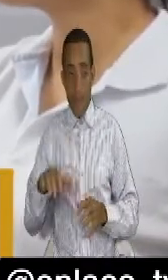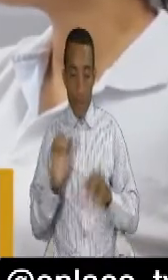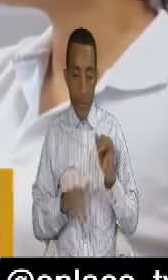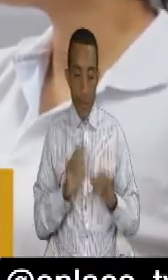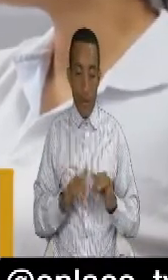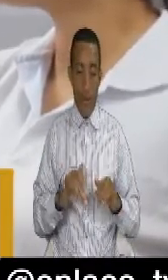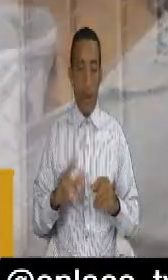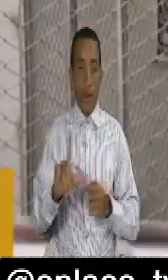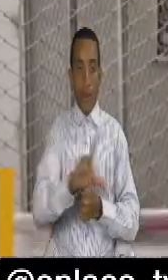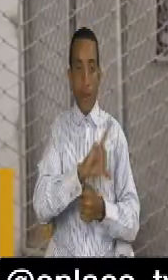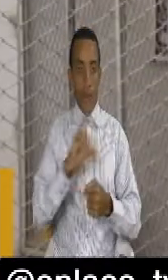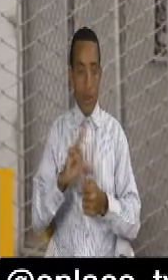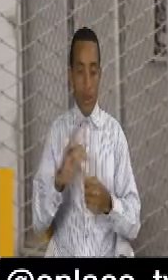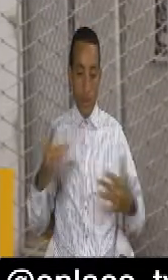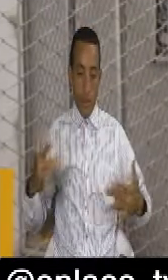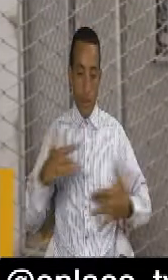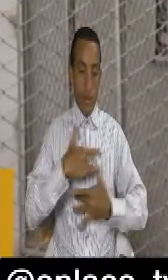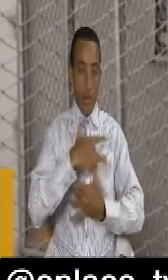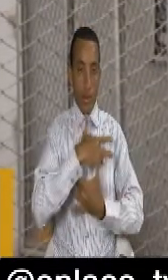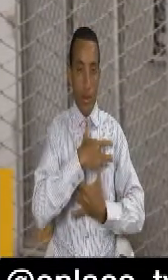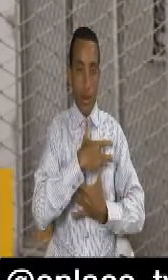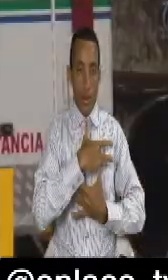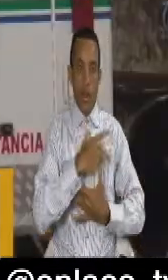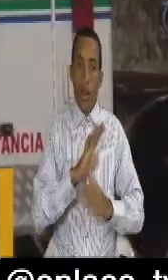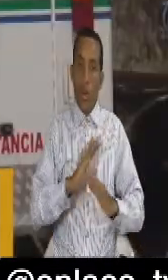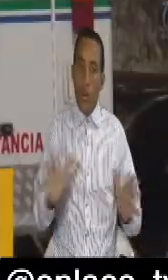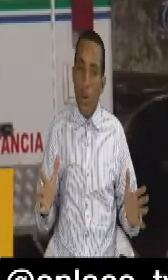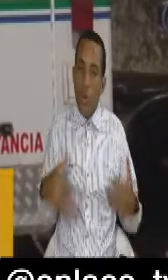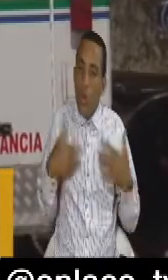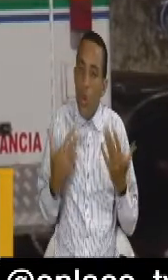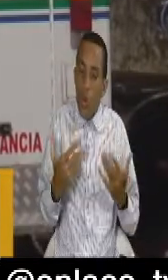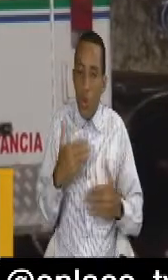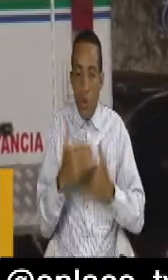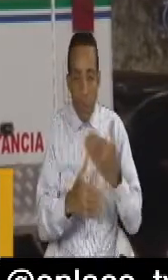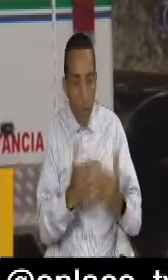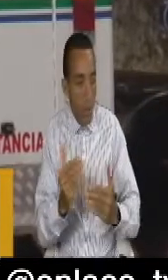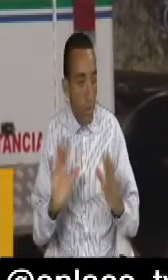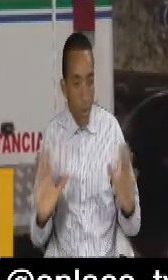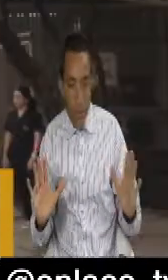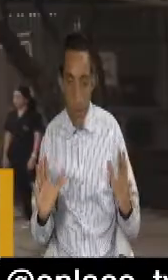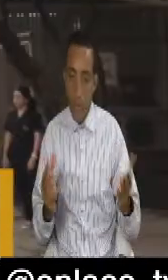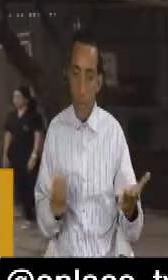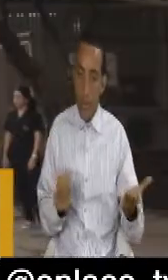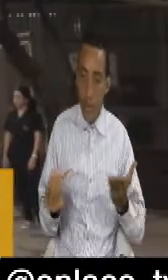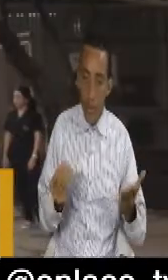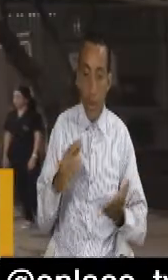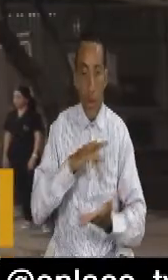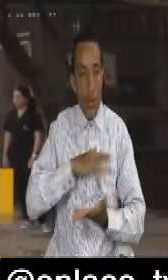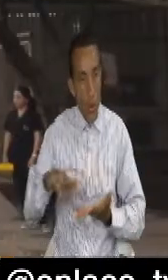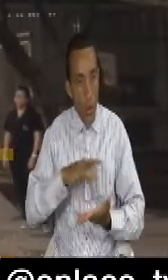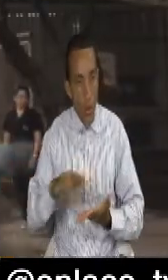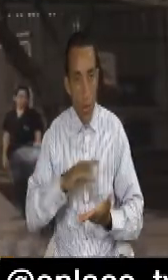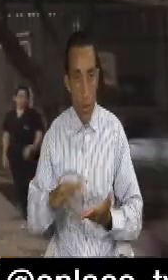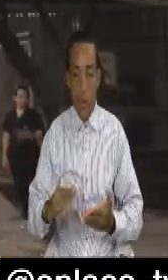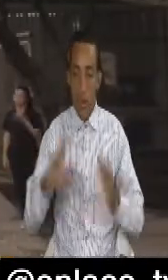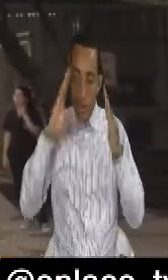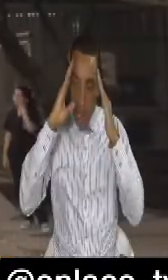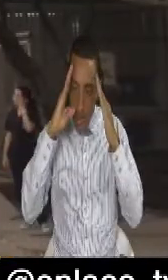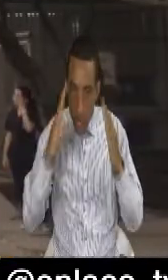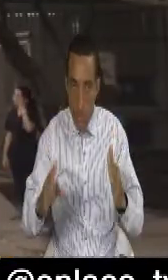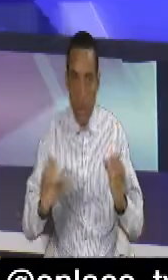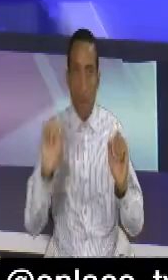a la situación y servirá como garante del proceso para permitir que el servicio de urgencias y observación se preste de manera